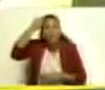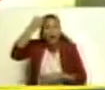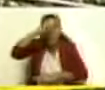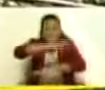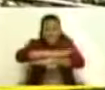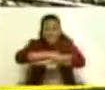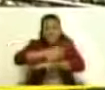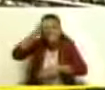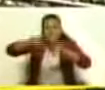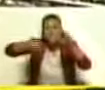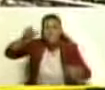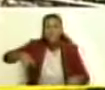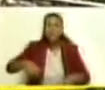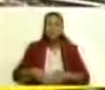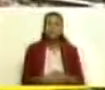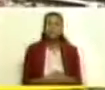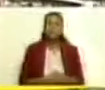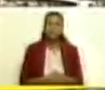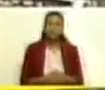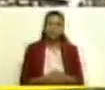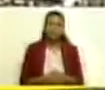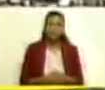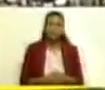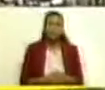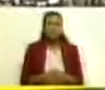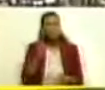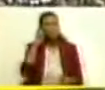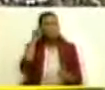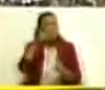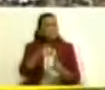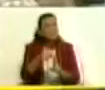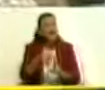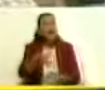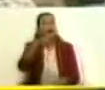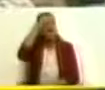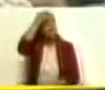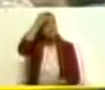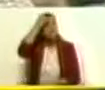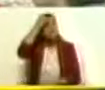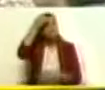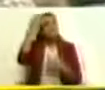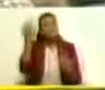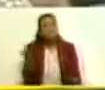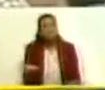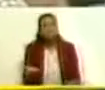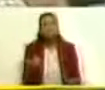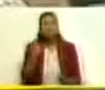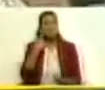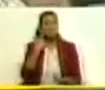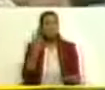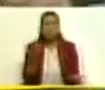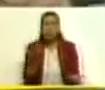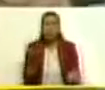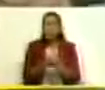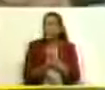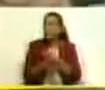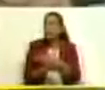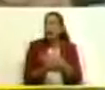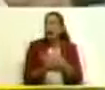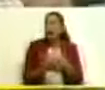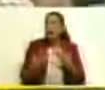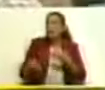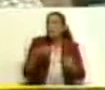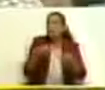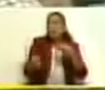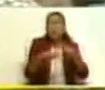Nosotros tenemos que ir a comprender que no estamos hablando de